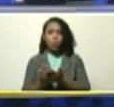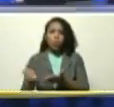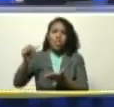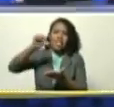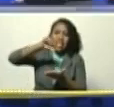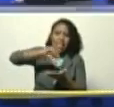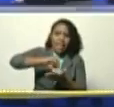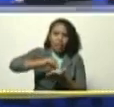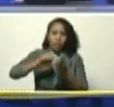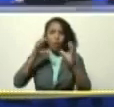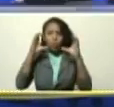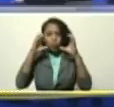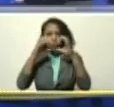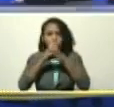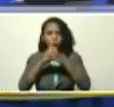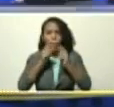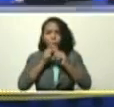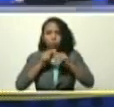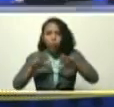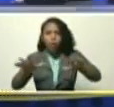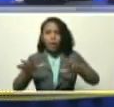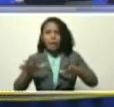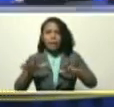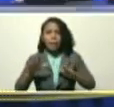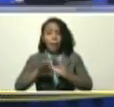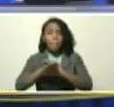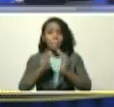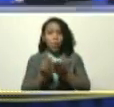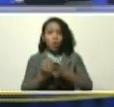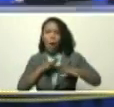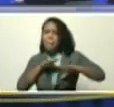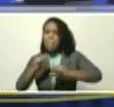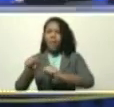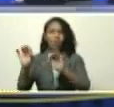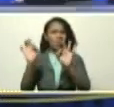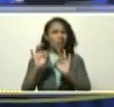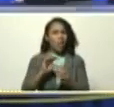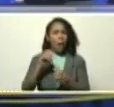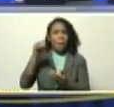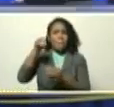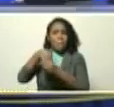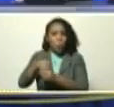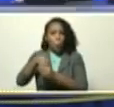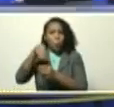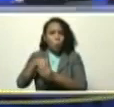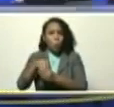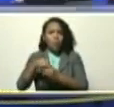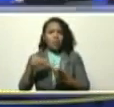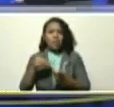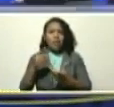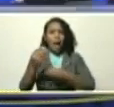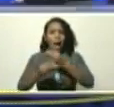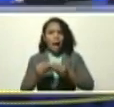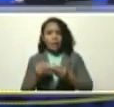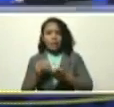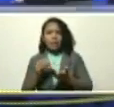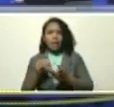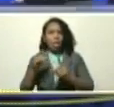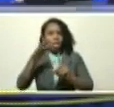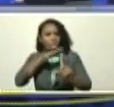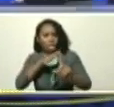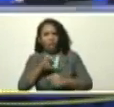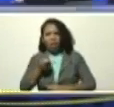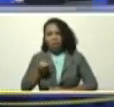multicéntrico, el mundo sin imperios hegemónicos, sin imperios guerreristas, sin